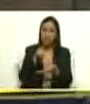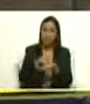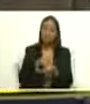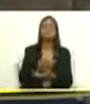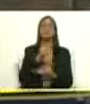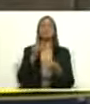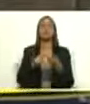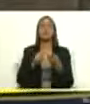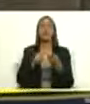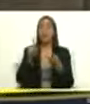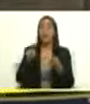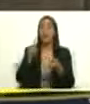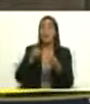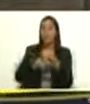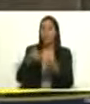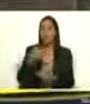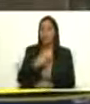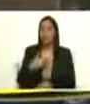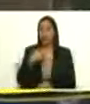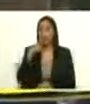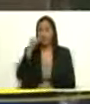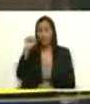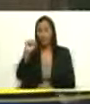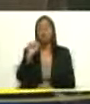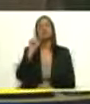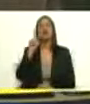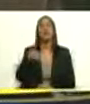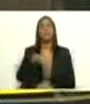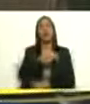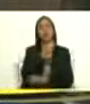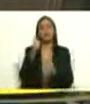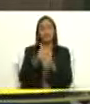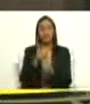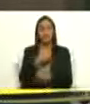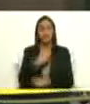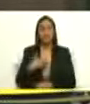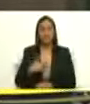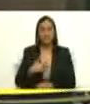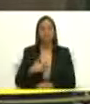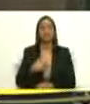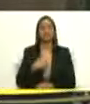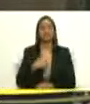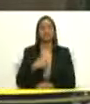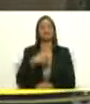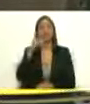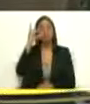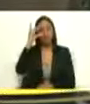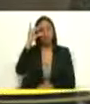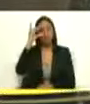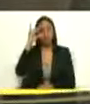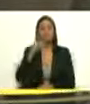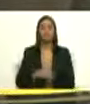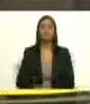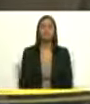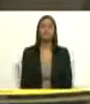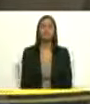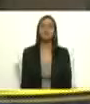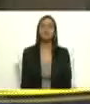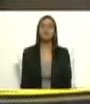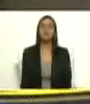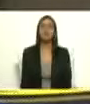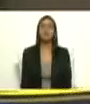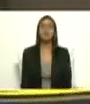combatiente la doctora silia flores de maduro la vicepresidenta ejecutiva la doctora delsy Rodríguez Gómez